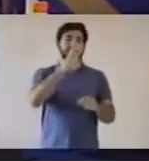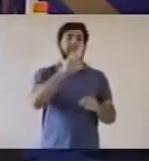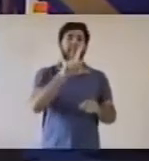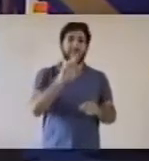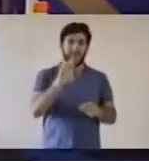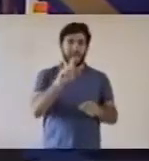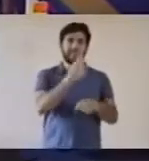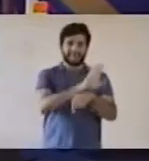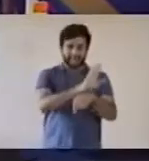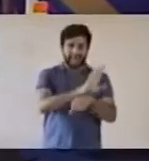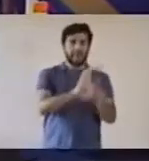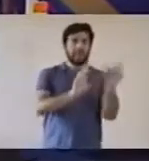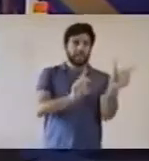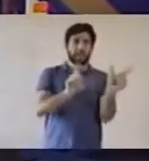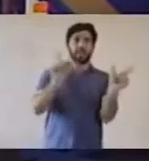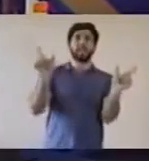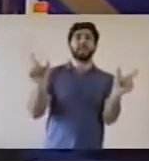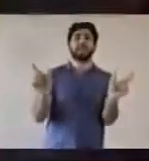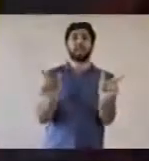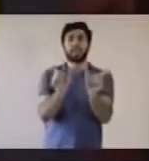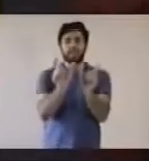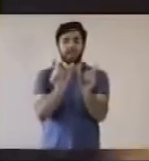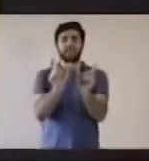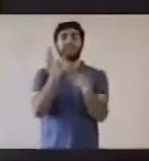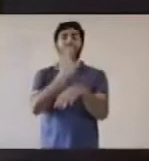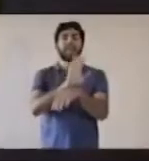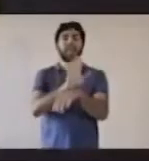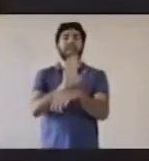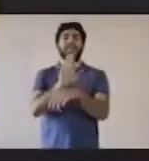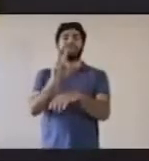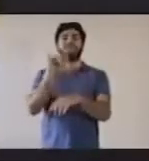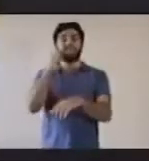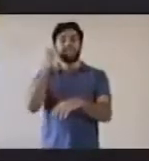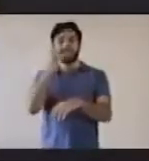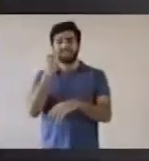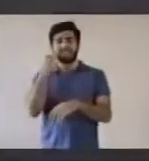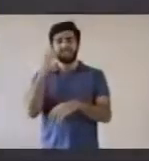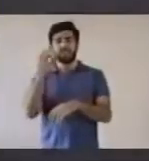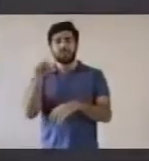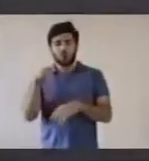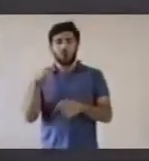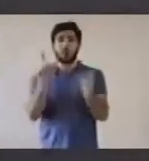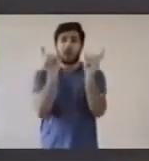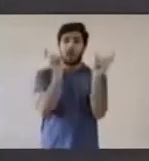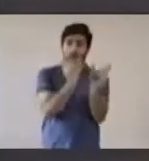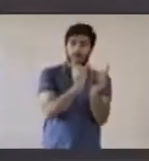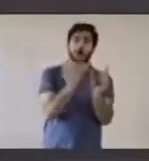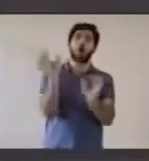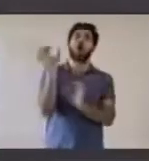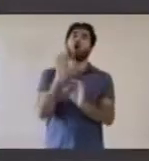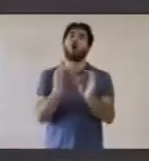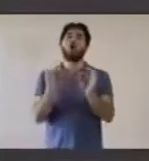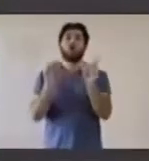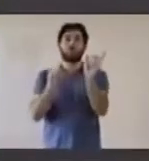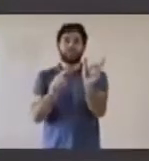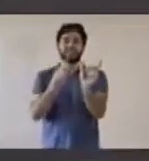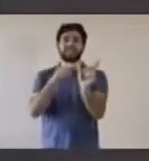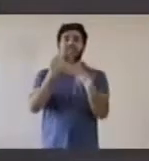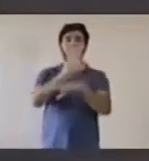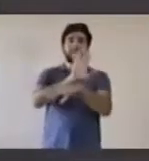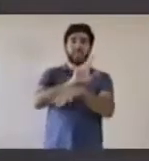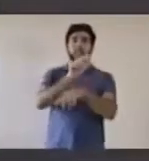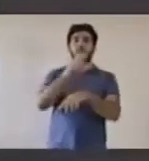diría teleconferencia y televisión. Si te das cuenta, la partícula también va al principio de la